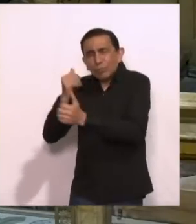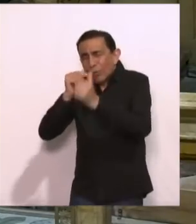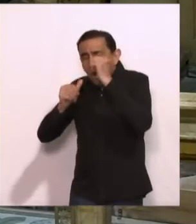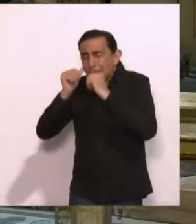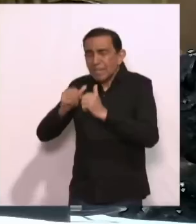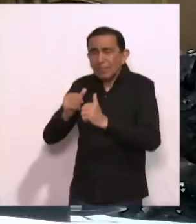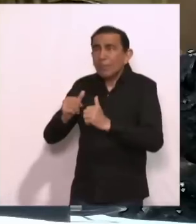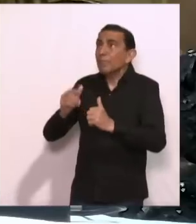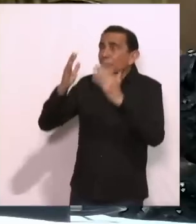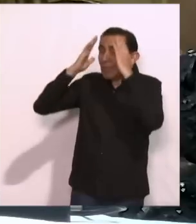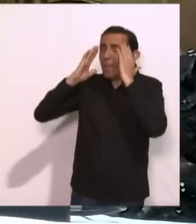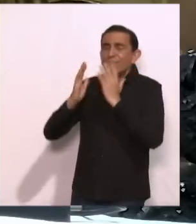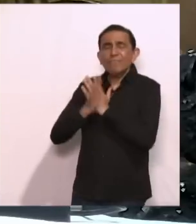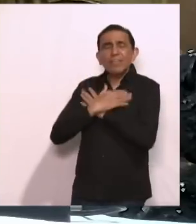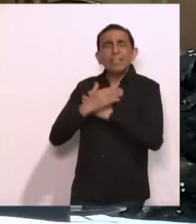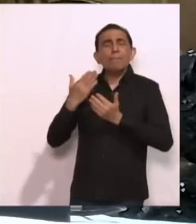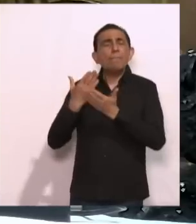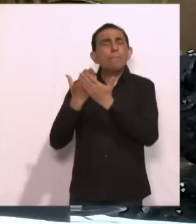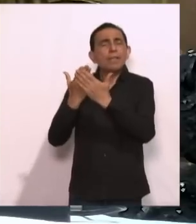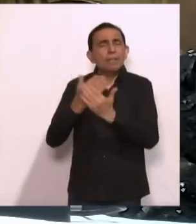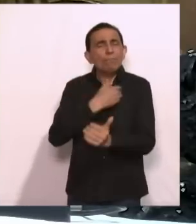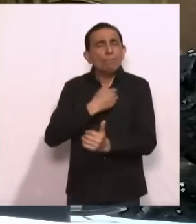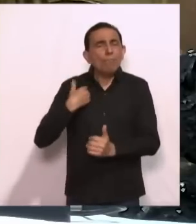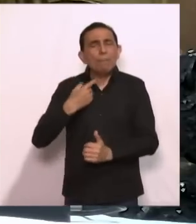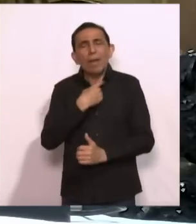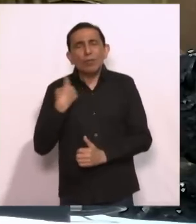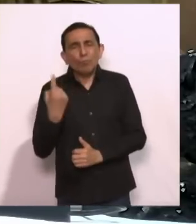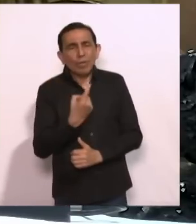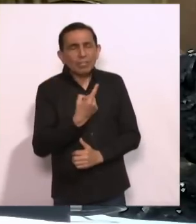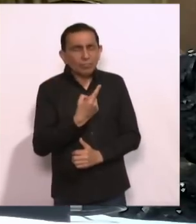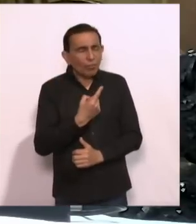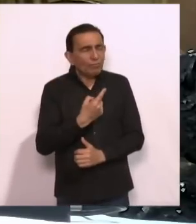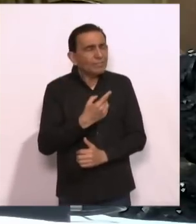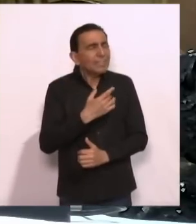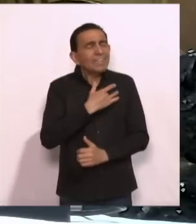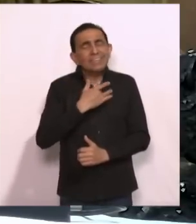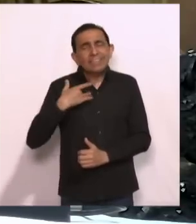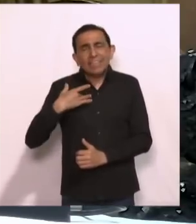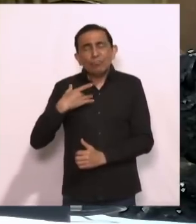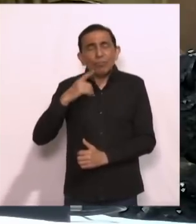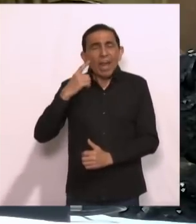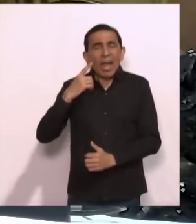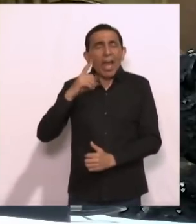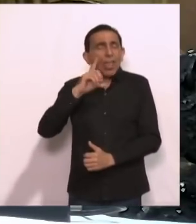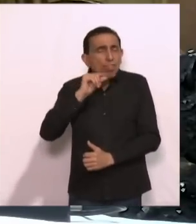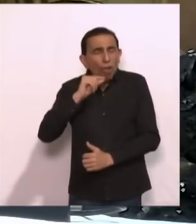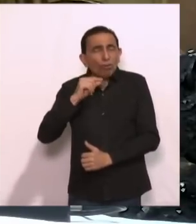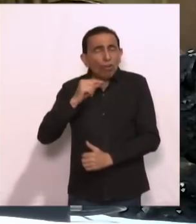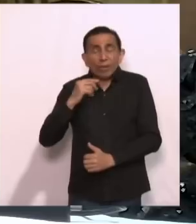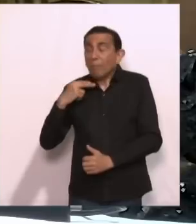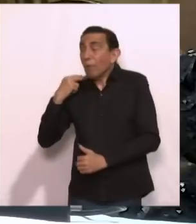pedimos a la Virgen, a nuestra Madre, a Nuestra Señora de los Dolores, que llora con ellos,